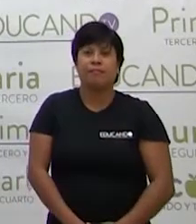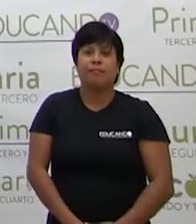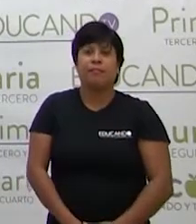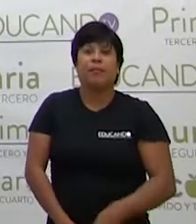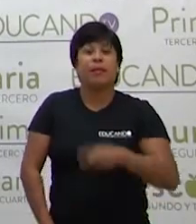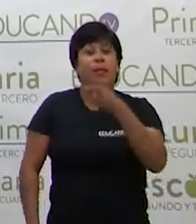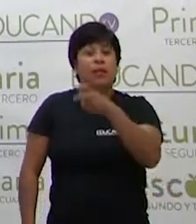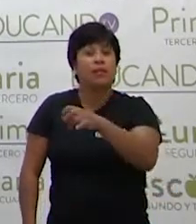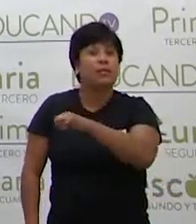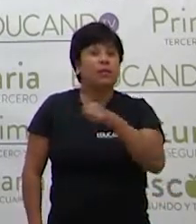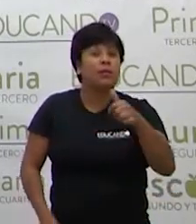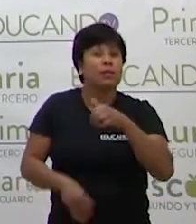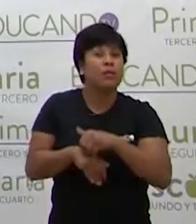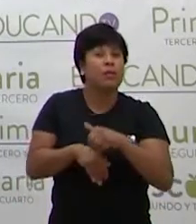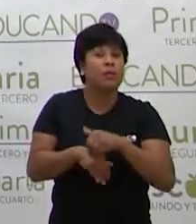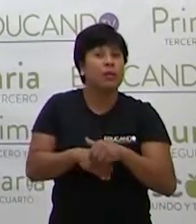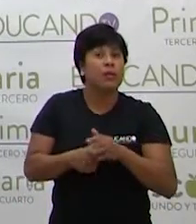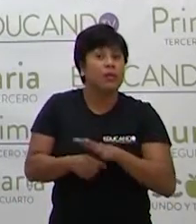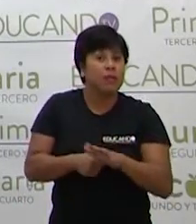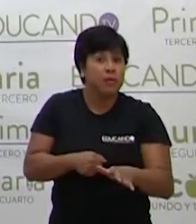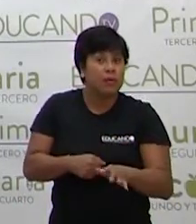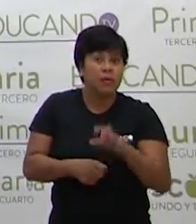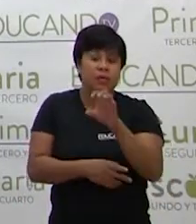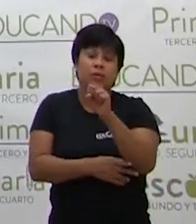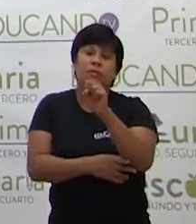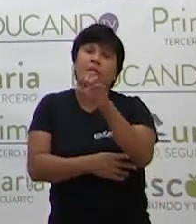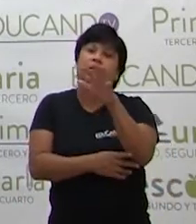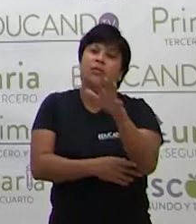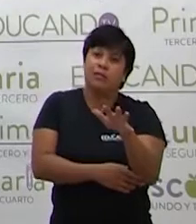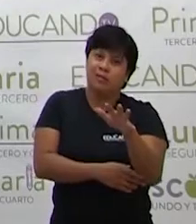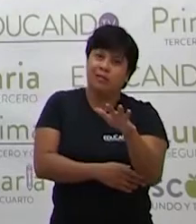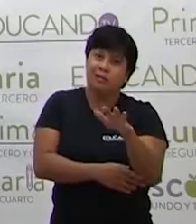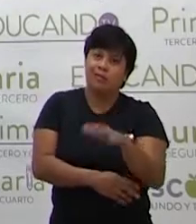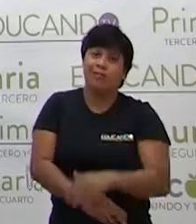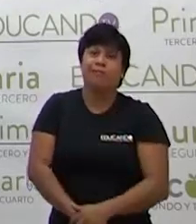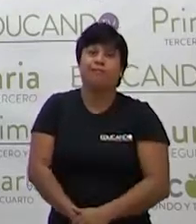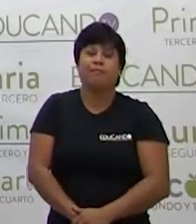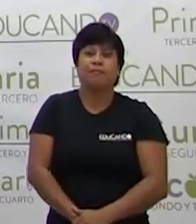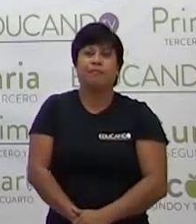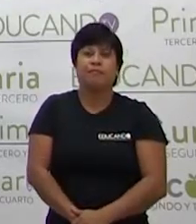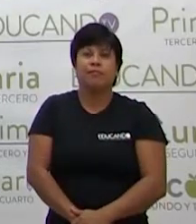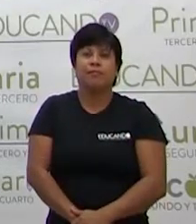¿De ahí qué número seguiría? 65.